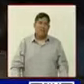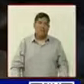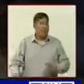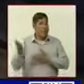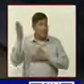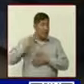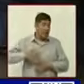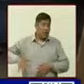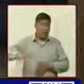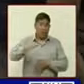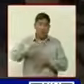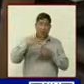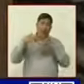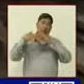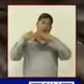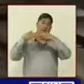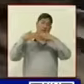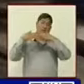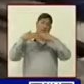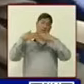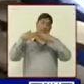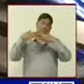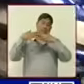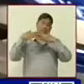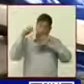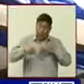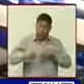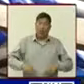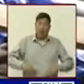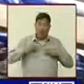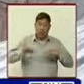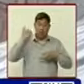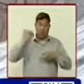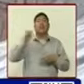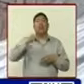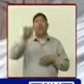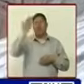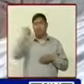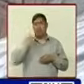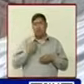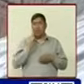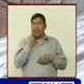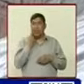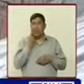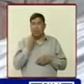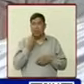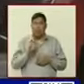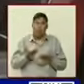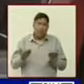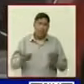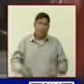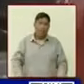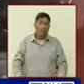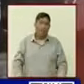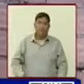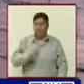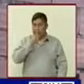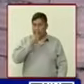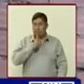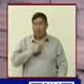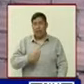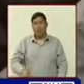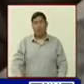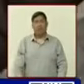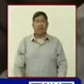Este espacio que ha cedido, ¿aquí vivía usted? Sí, yo aquí vivía. Y casi en la noche me pescó porque se